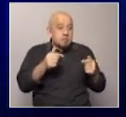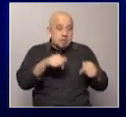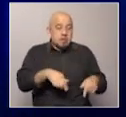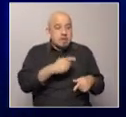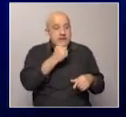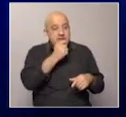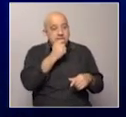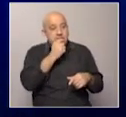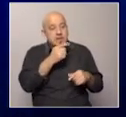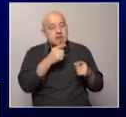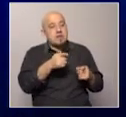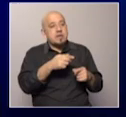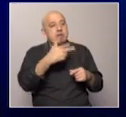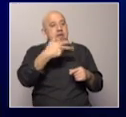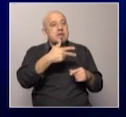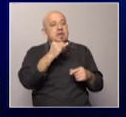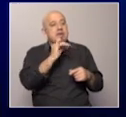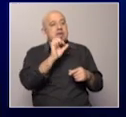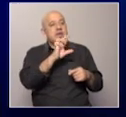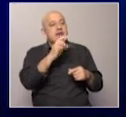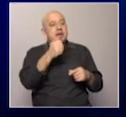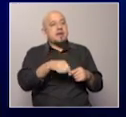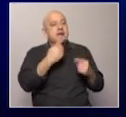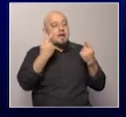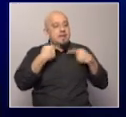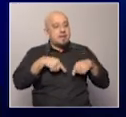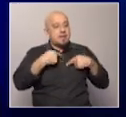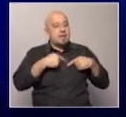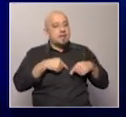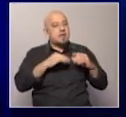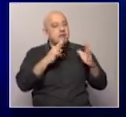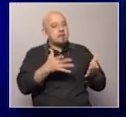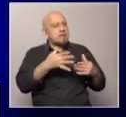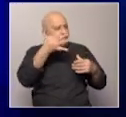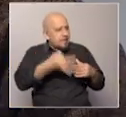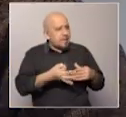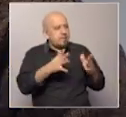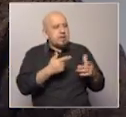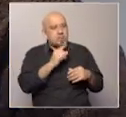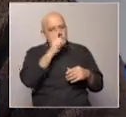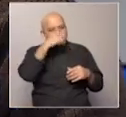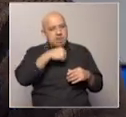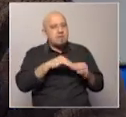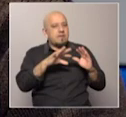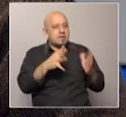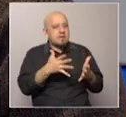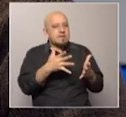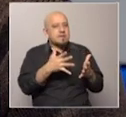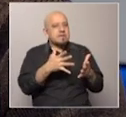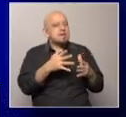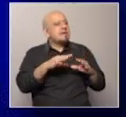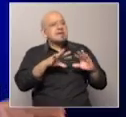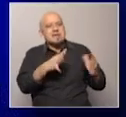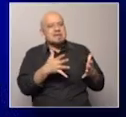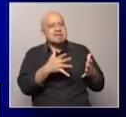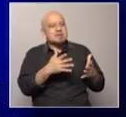entrevista dice guerra intendente es una performance electoral en serio por montevideo definirme brevemente para poder profundizar qué es